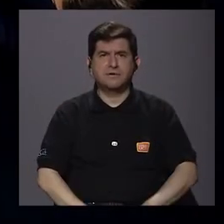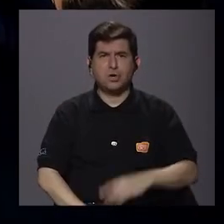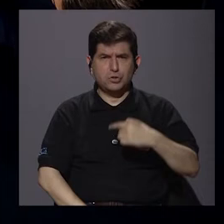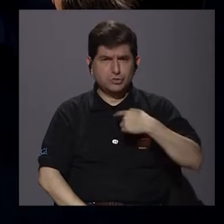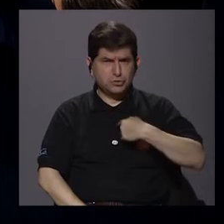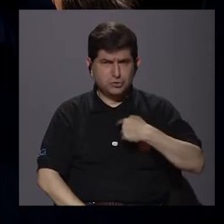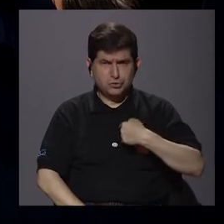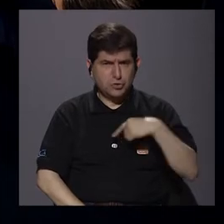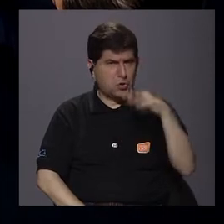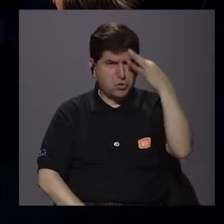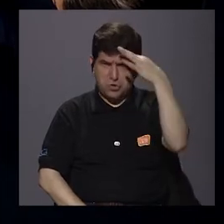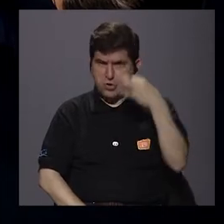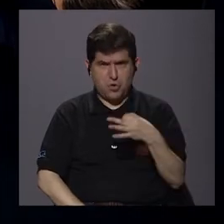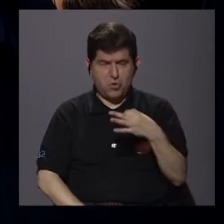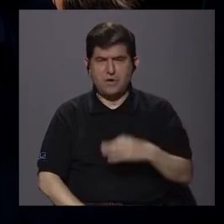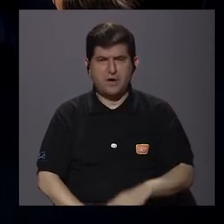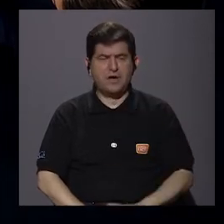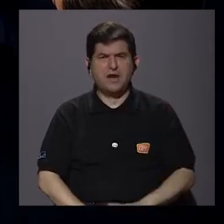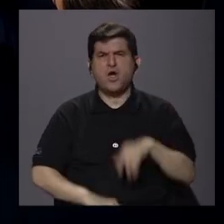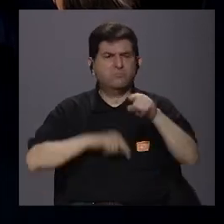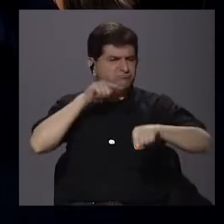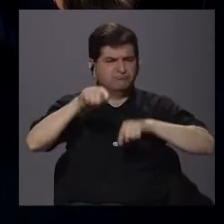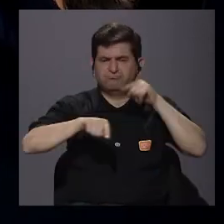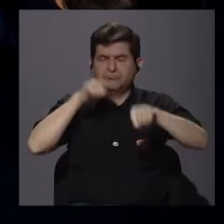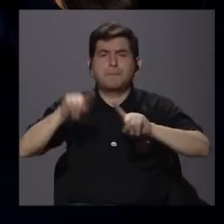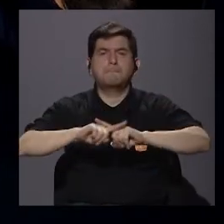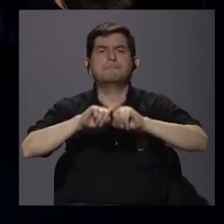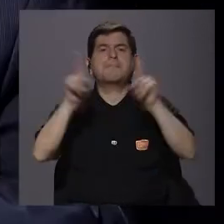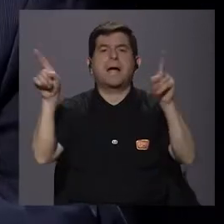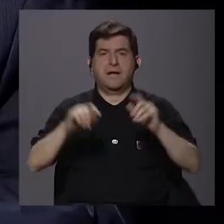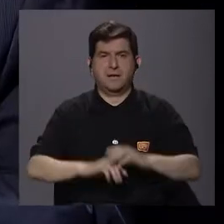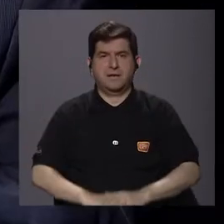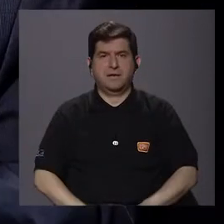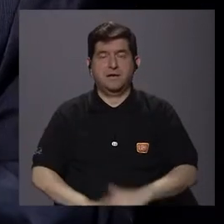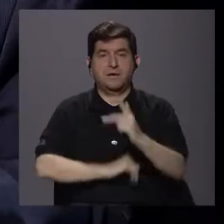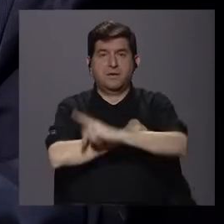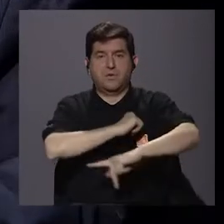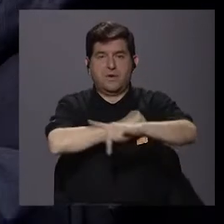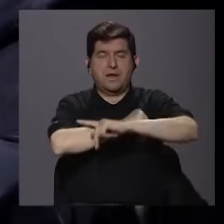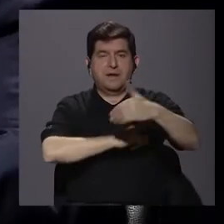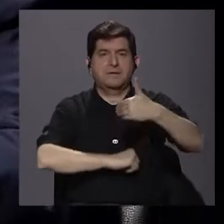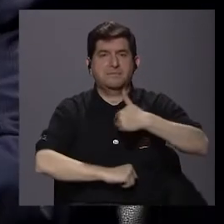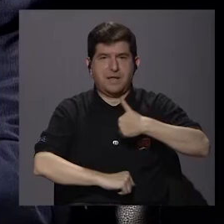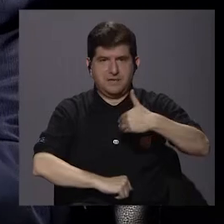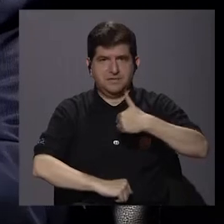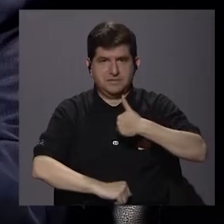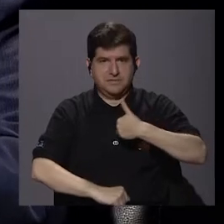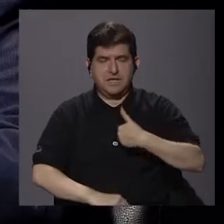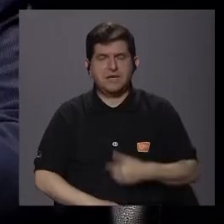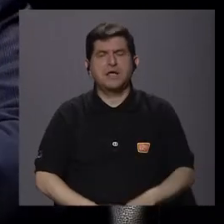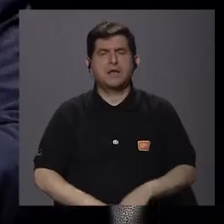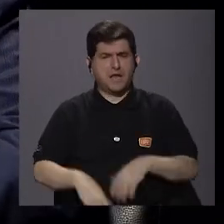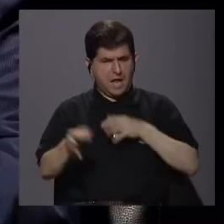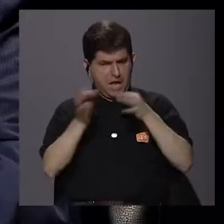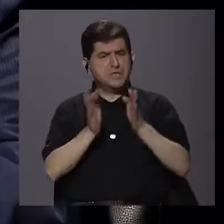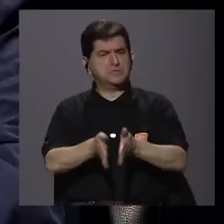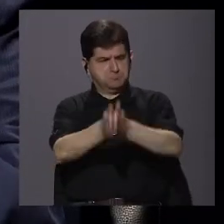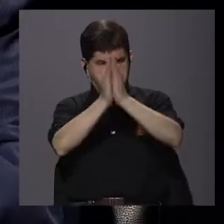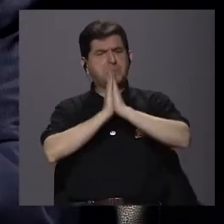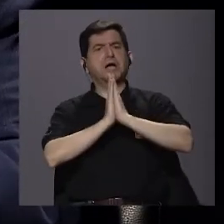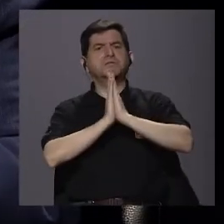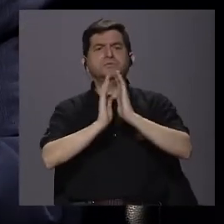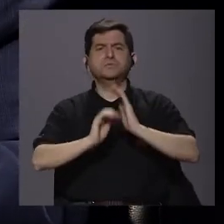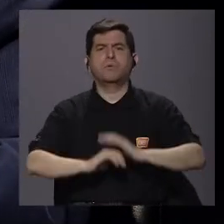yo no no no no es que creo que haya que salir a criticar pero por lo menos el país tiene que pedir explicaciones